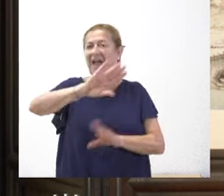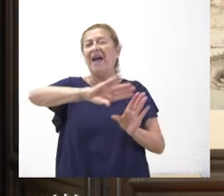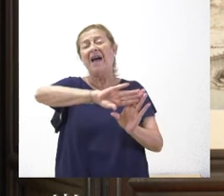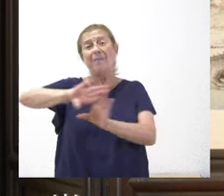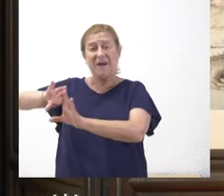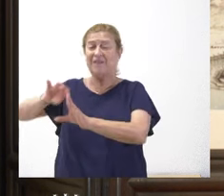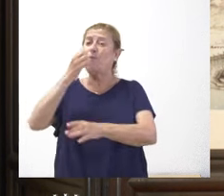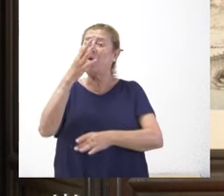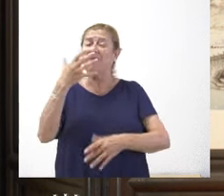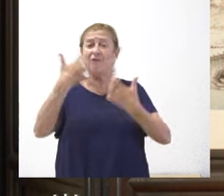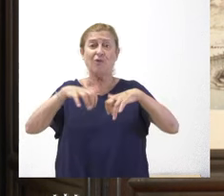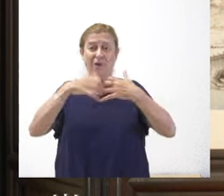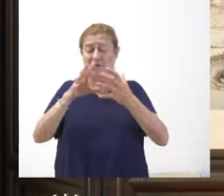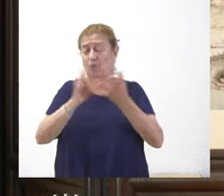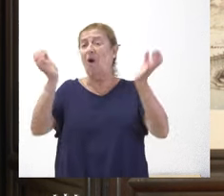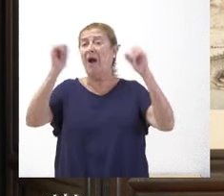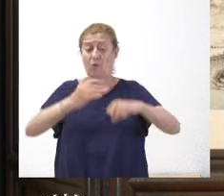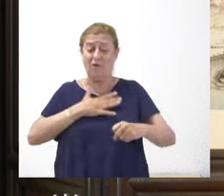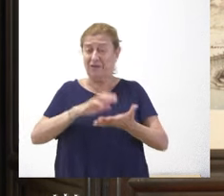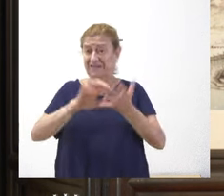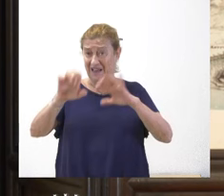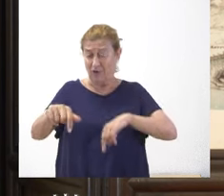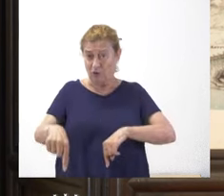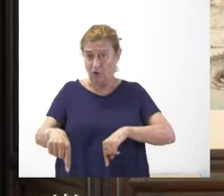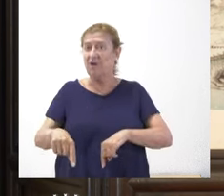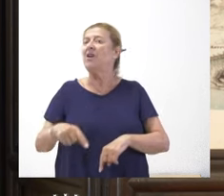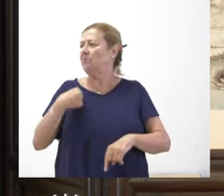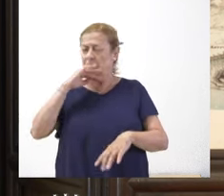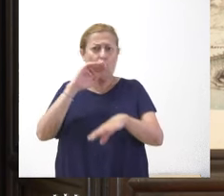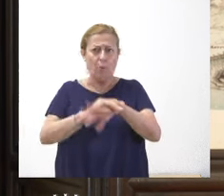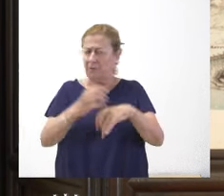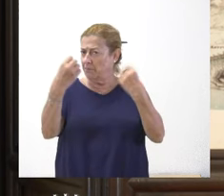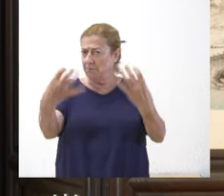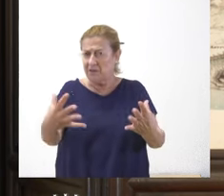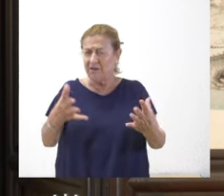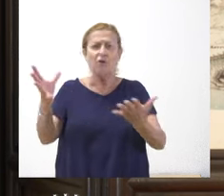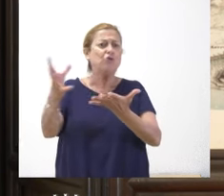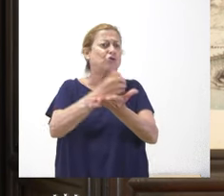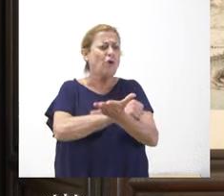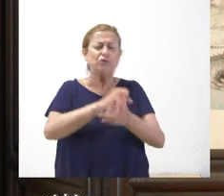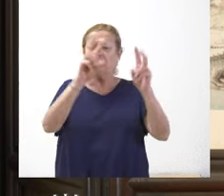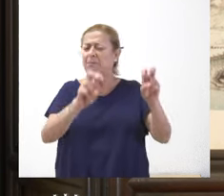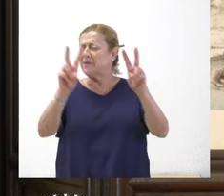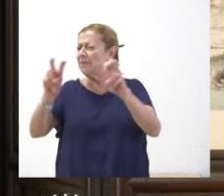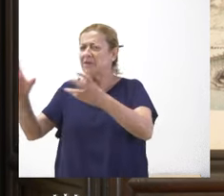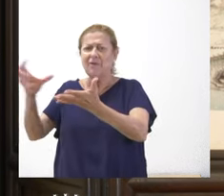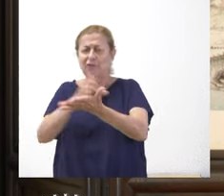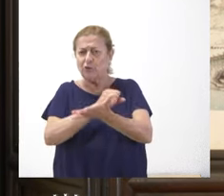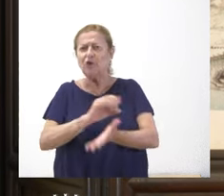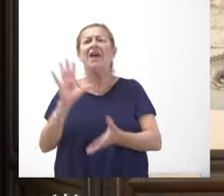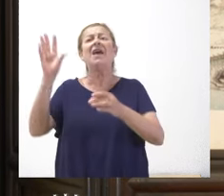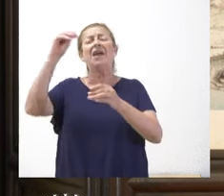buen funcionamiento del pacto en Castilla y león que se ha cumplido en todos sus aspectos incluido